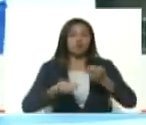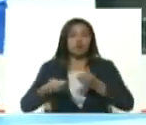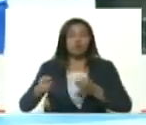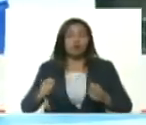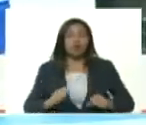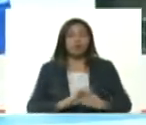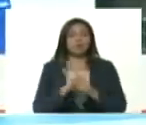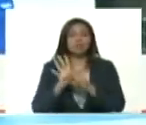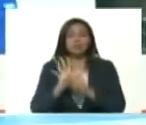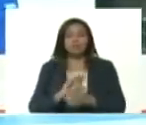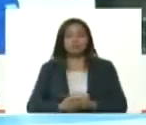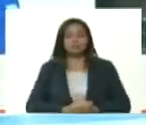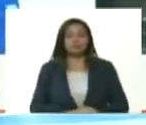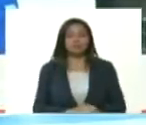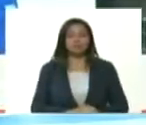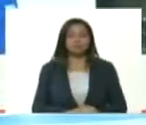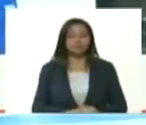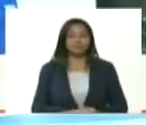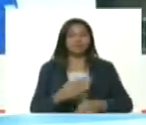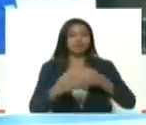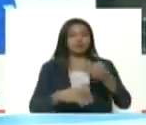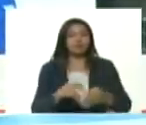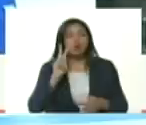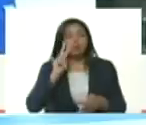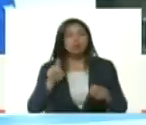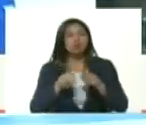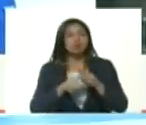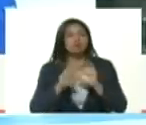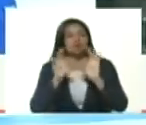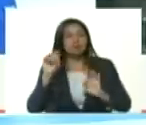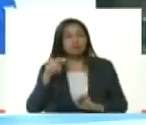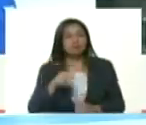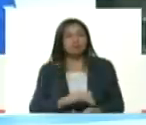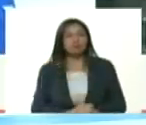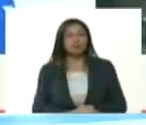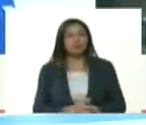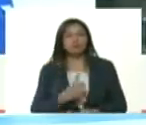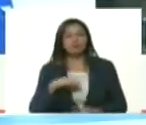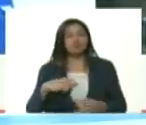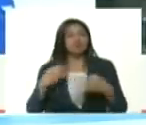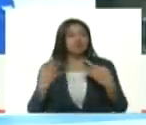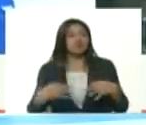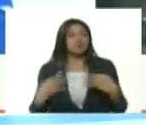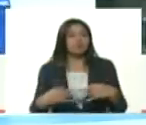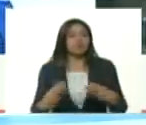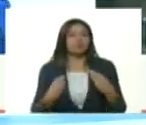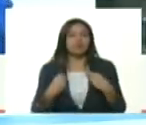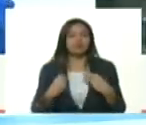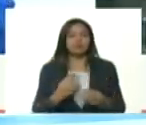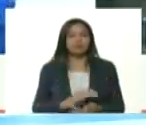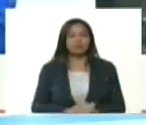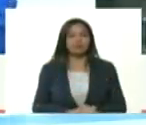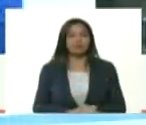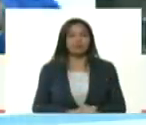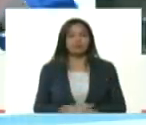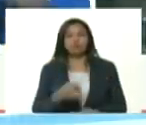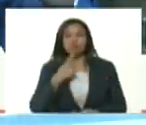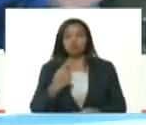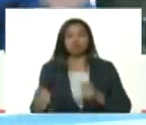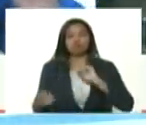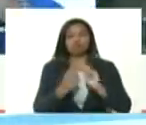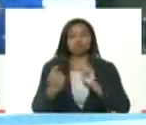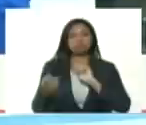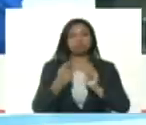pandemia para pasar a ver los escenarios de normalización de la vida. Eso lo discutiremos